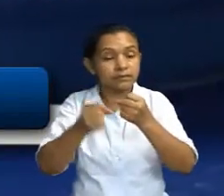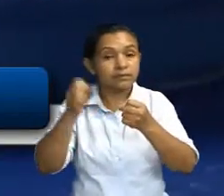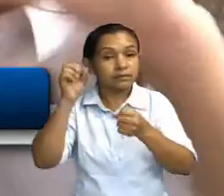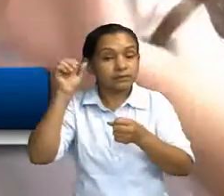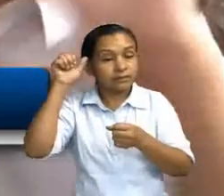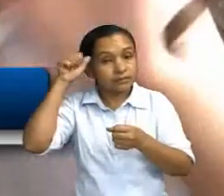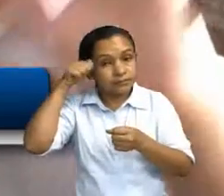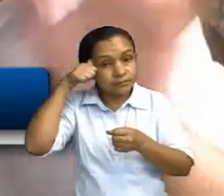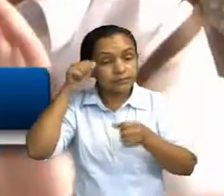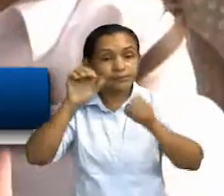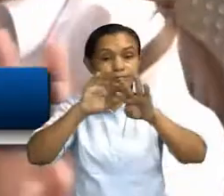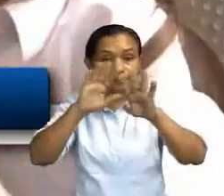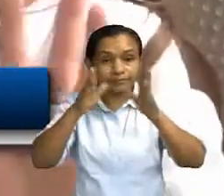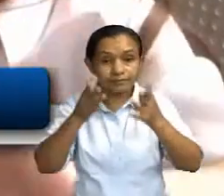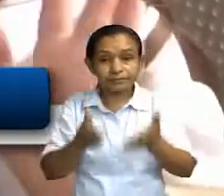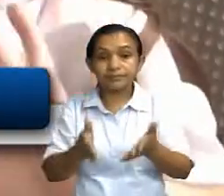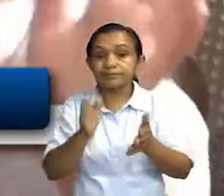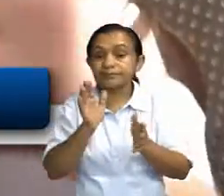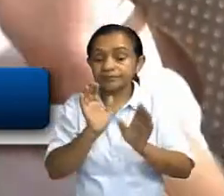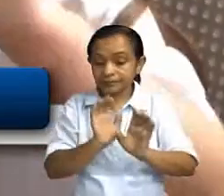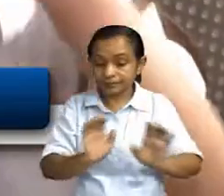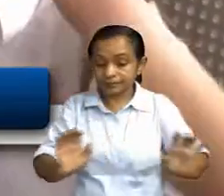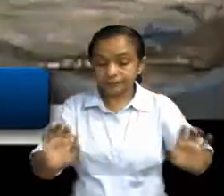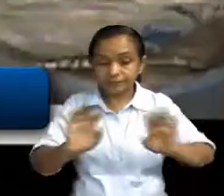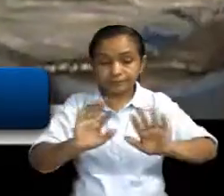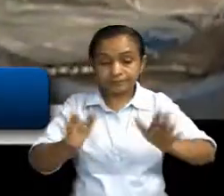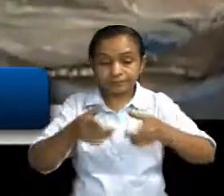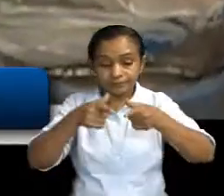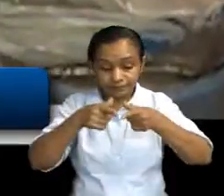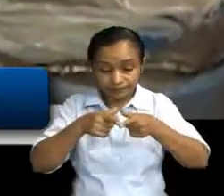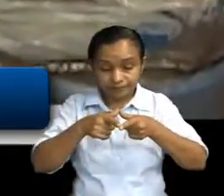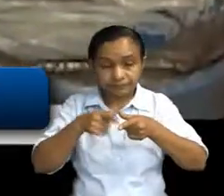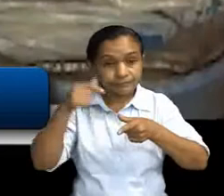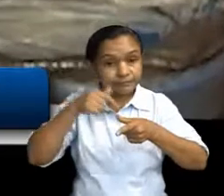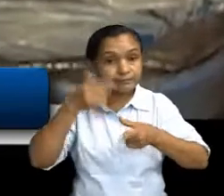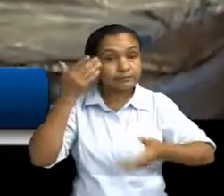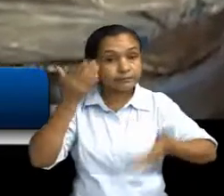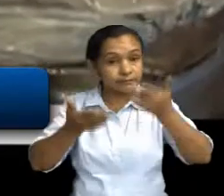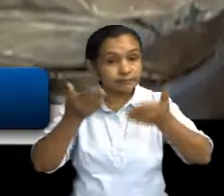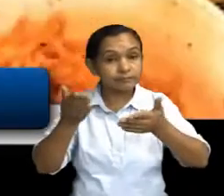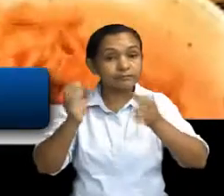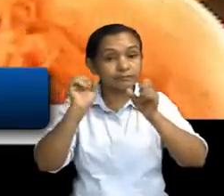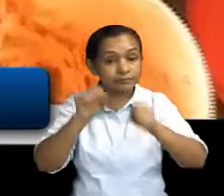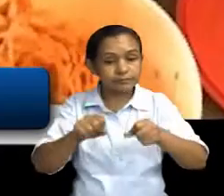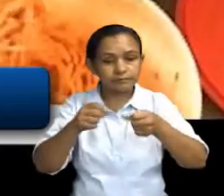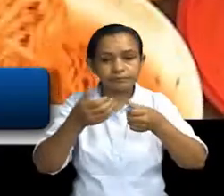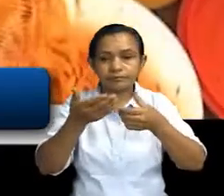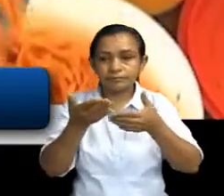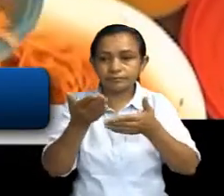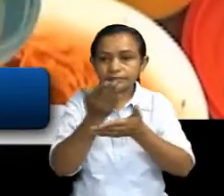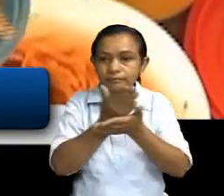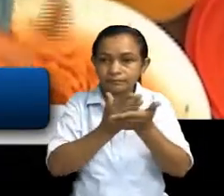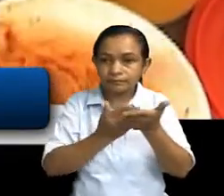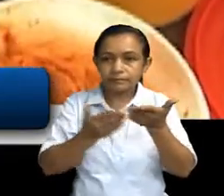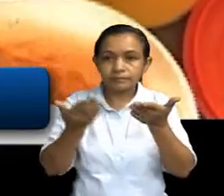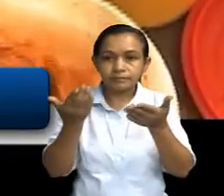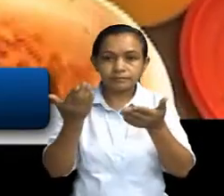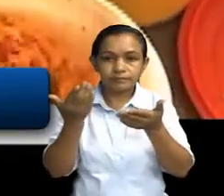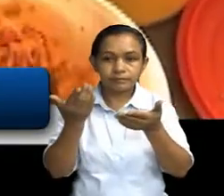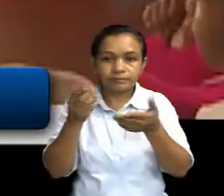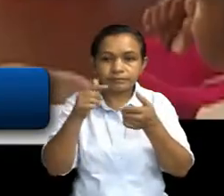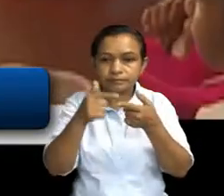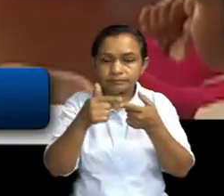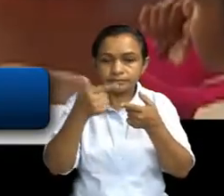desde el punto de vista del área genital de la niña. Pero en algunos casos se puede aislar alguna bacteria, como por ejemplo la